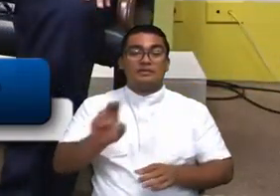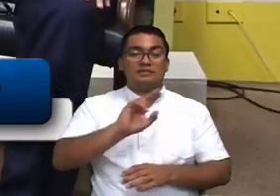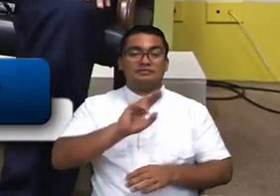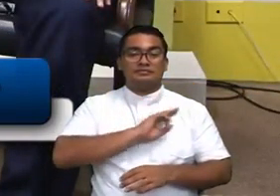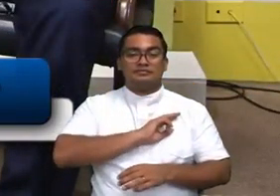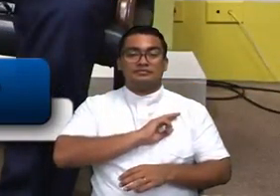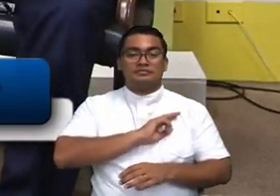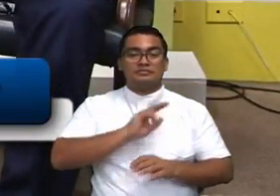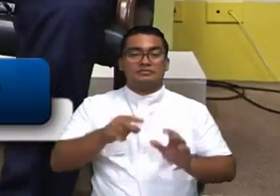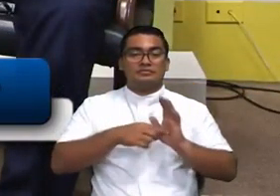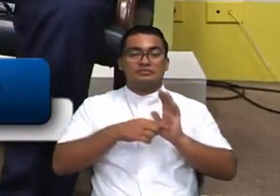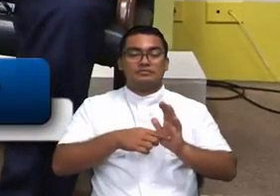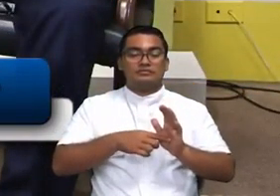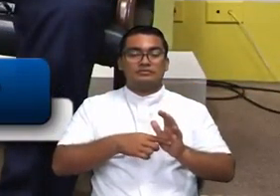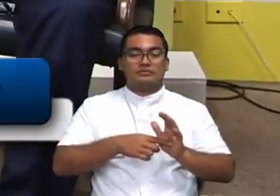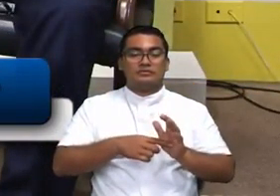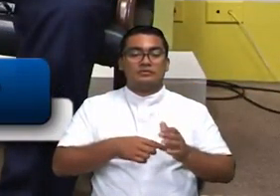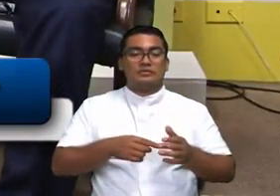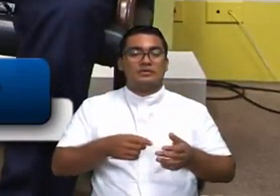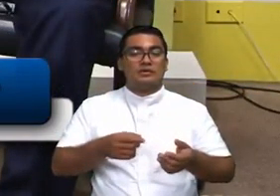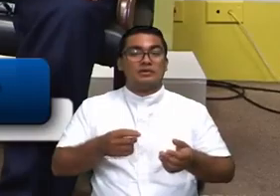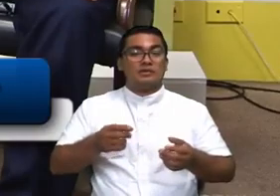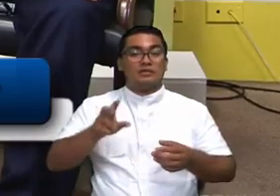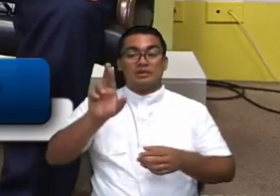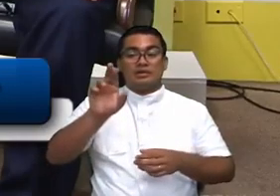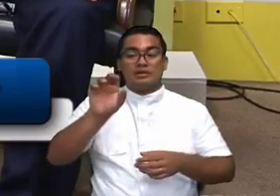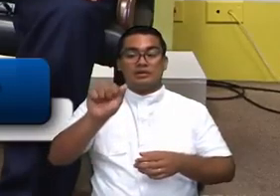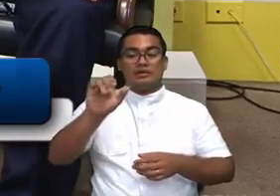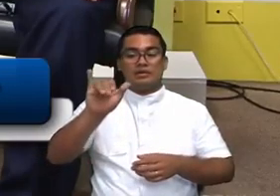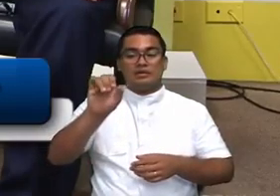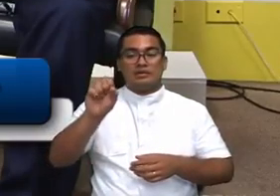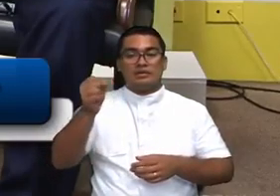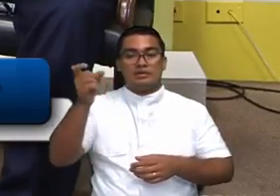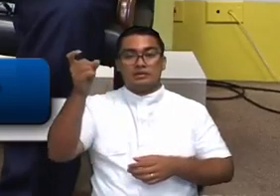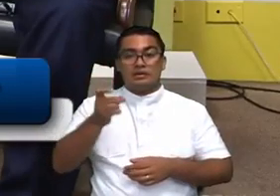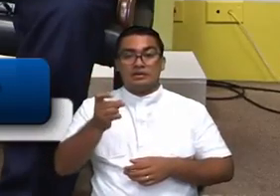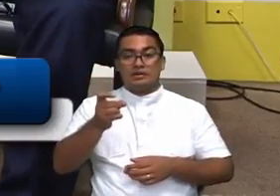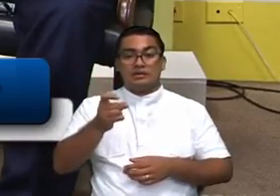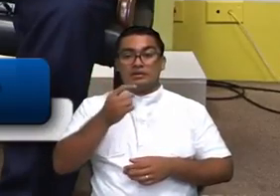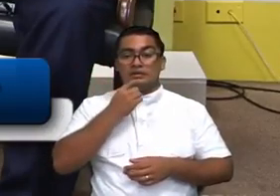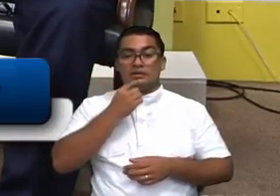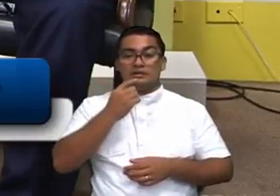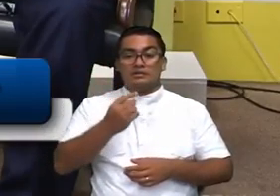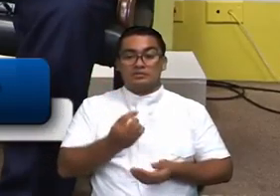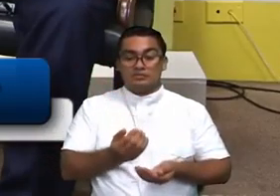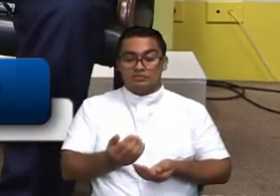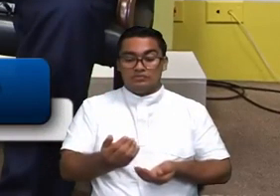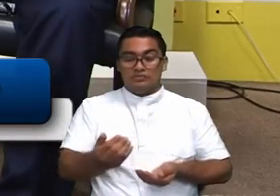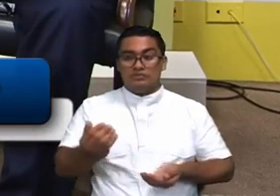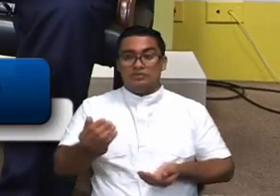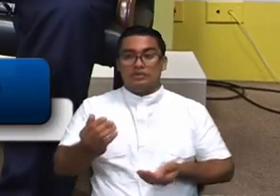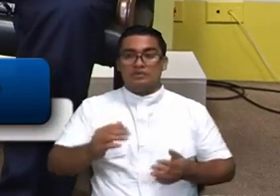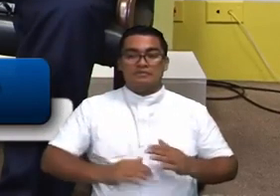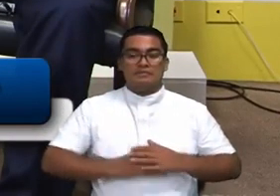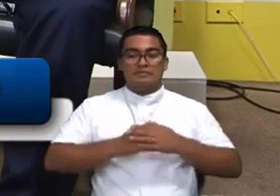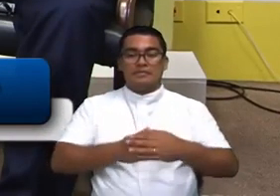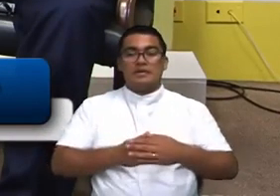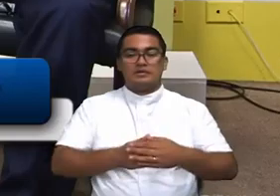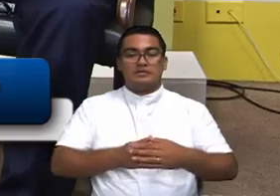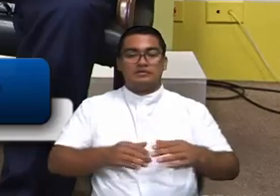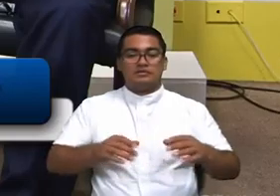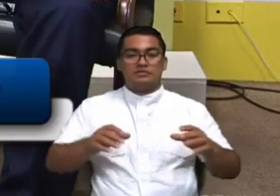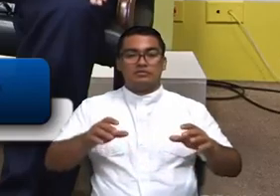una contraindicación de los rayos X, es el embarazo, ya porque en las etapas primarias, tempranas del embarazo, puede